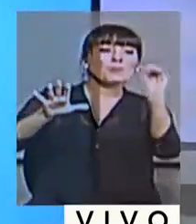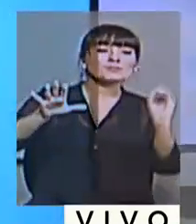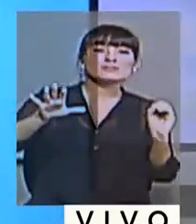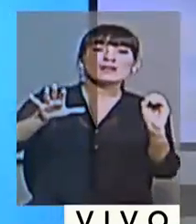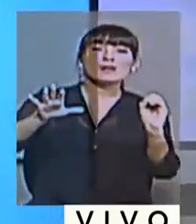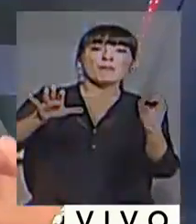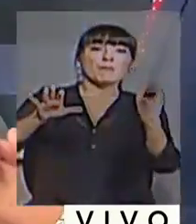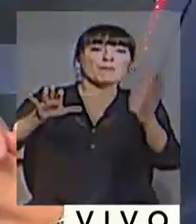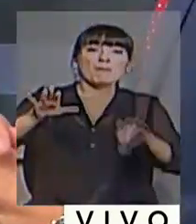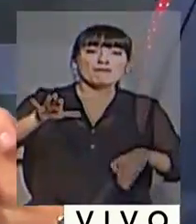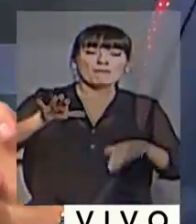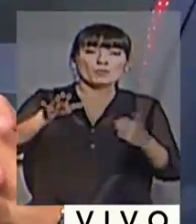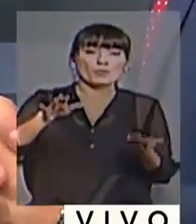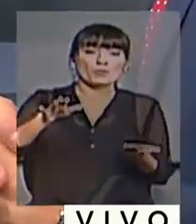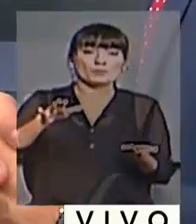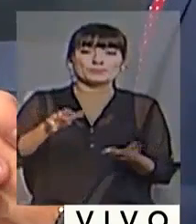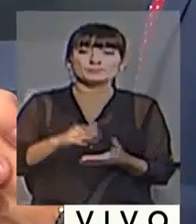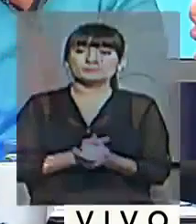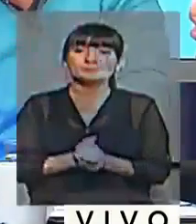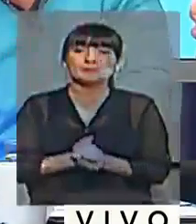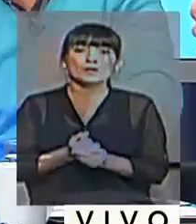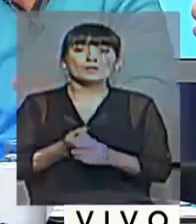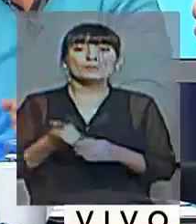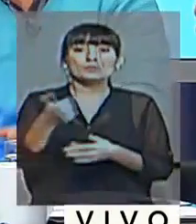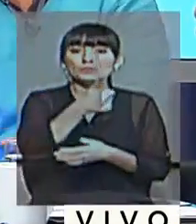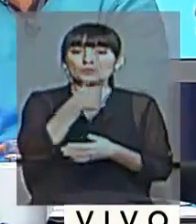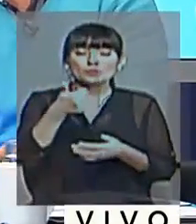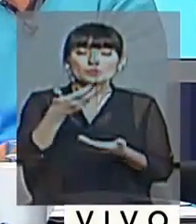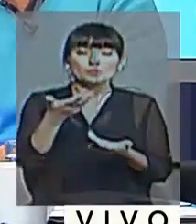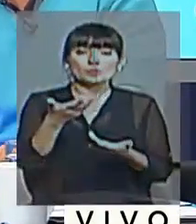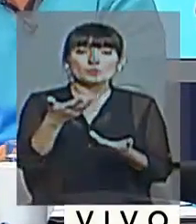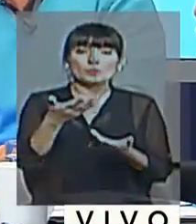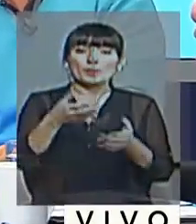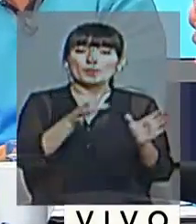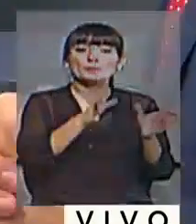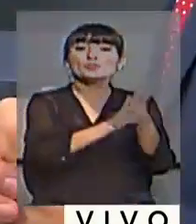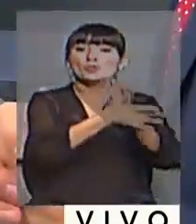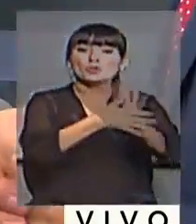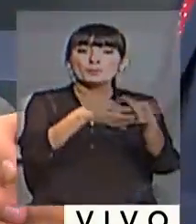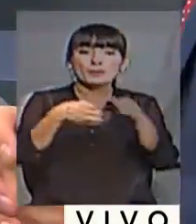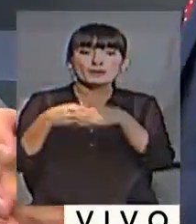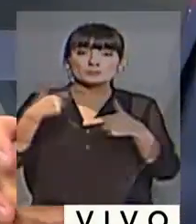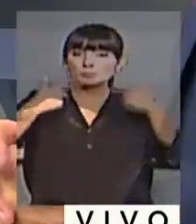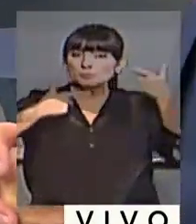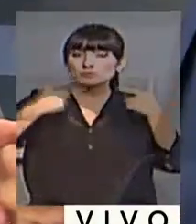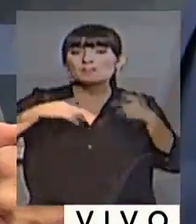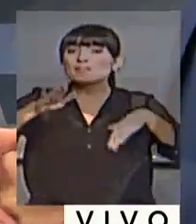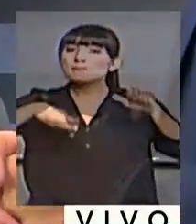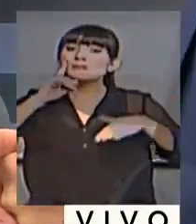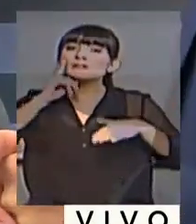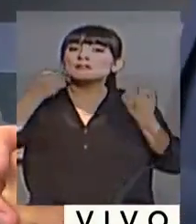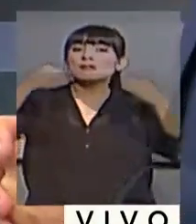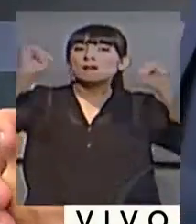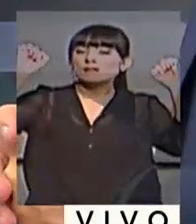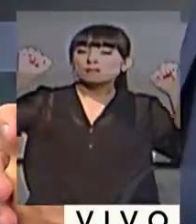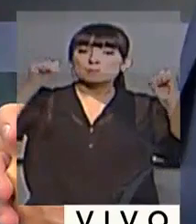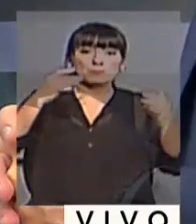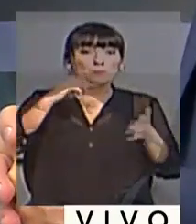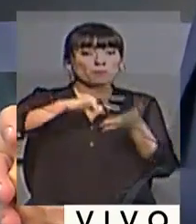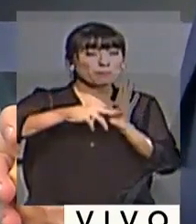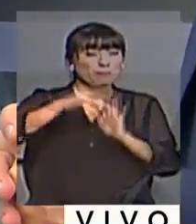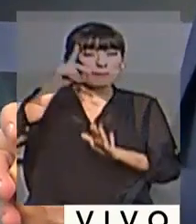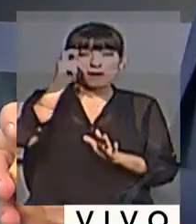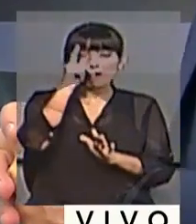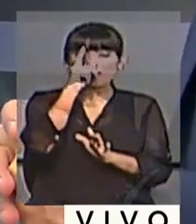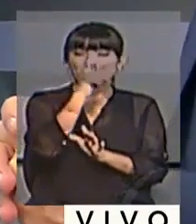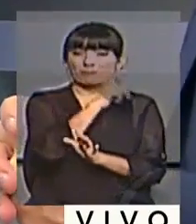pero la misma cantidad de diputados. Y todos los partidos van a tener un menor porcentaje. Y el problema más grave es que... es que si gana Piñera,